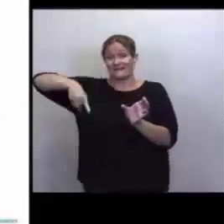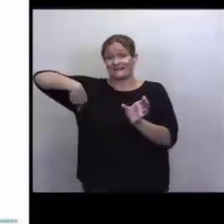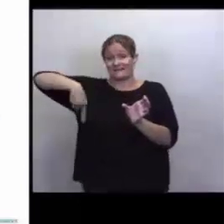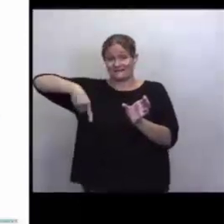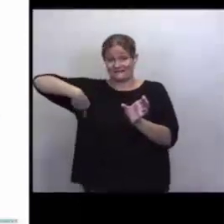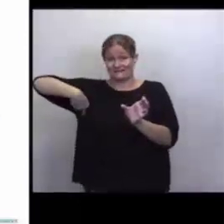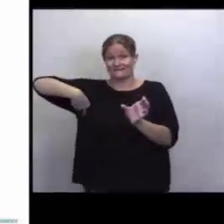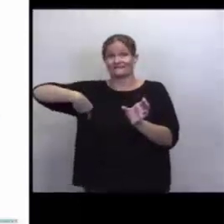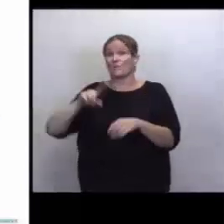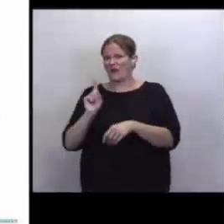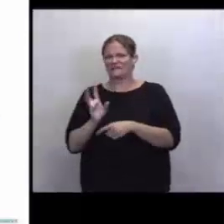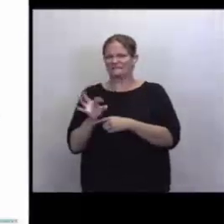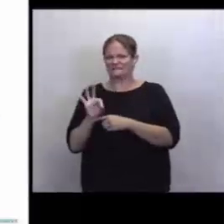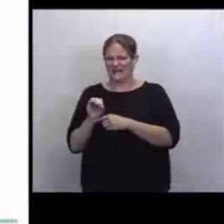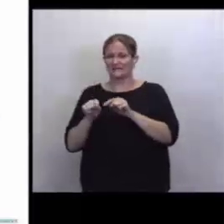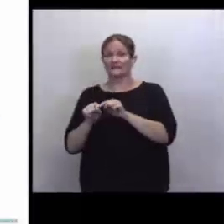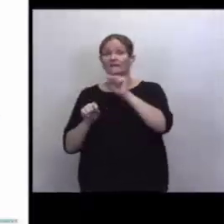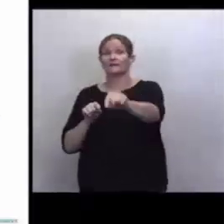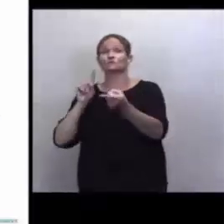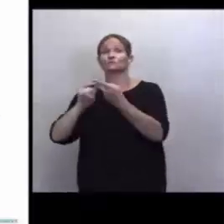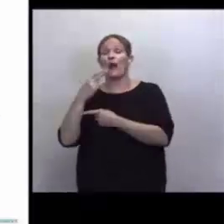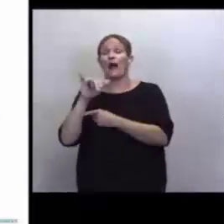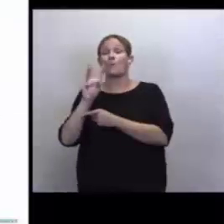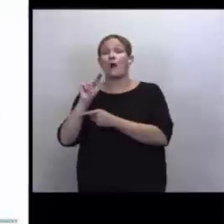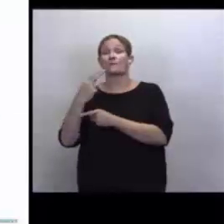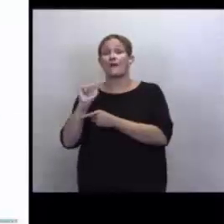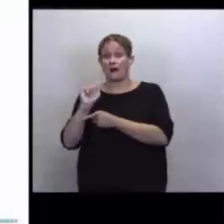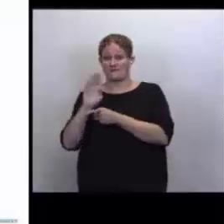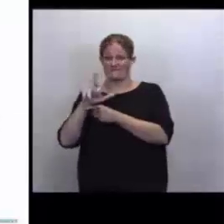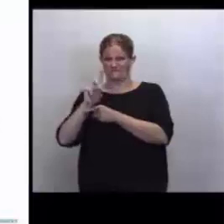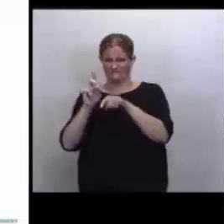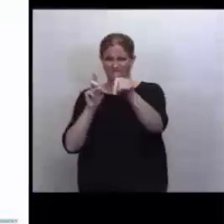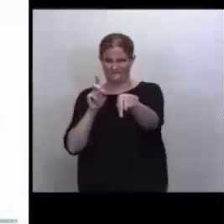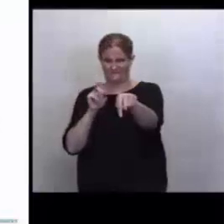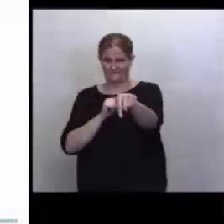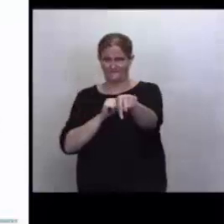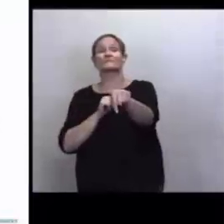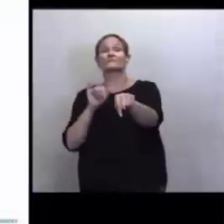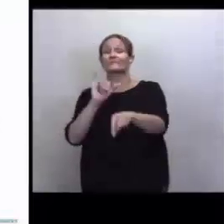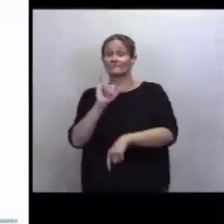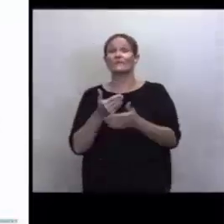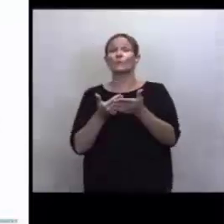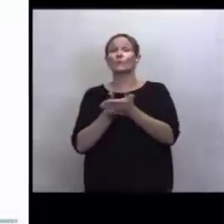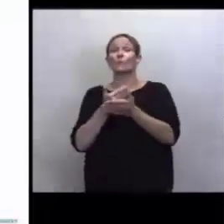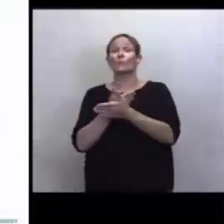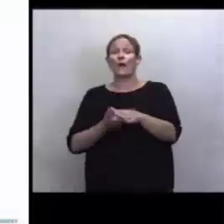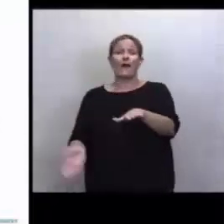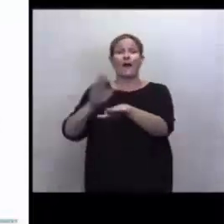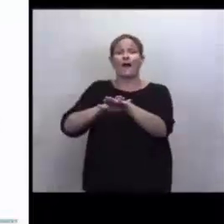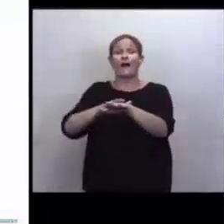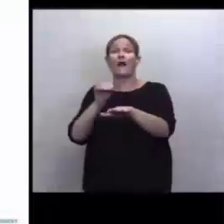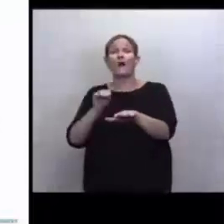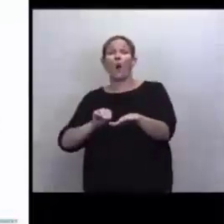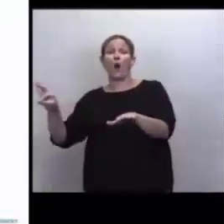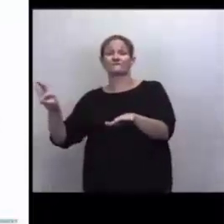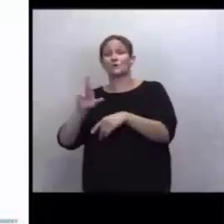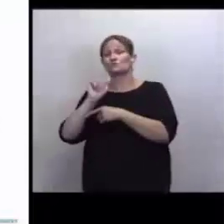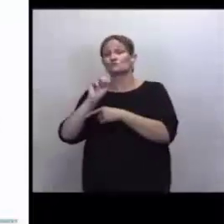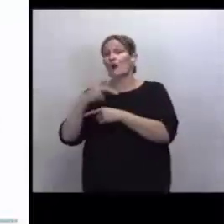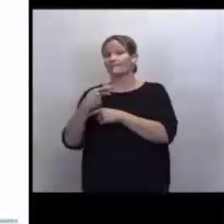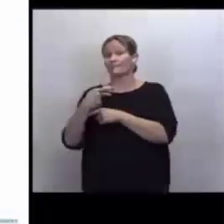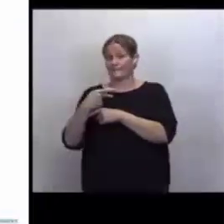Estas incluyen un nuevo carril al segmento norte de BL-81 desde la I-690 hasta Hiawatha